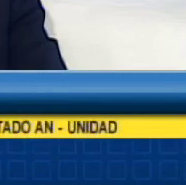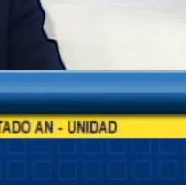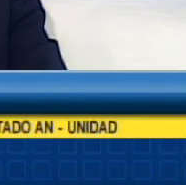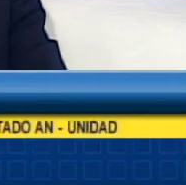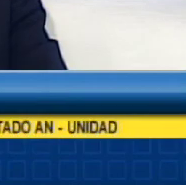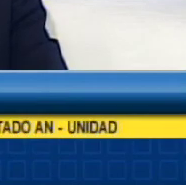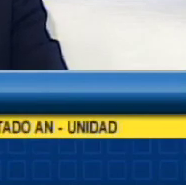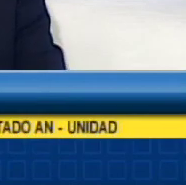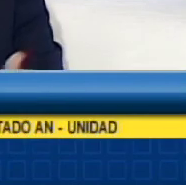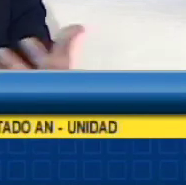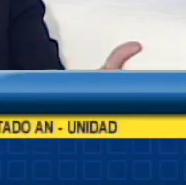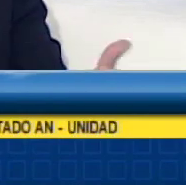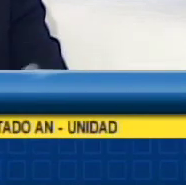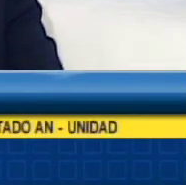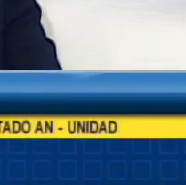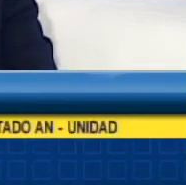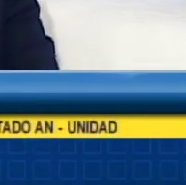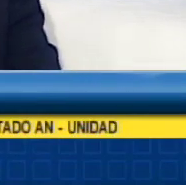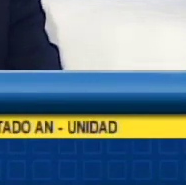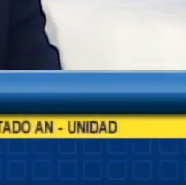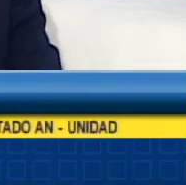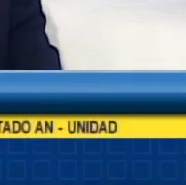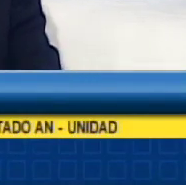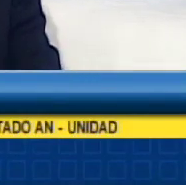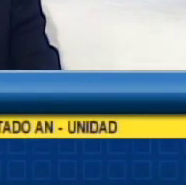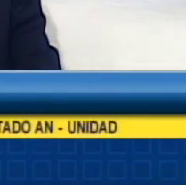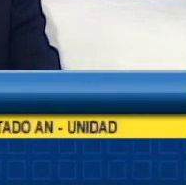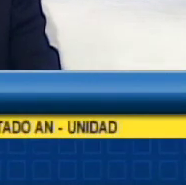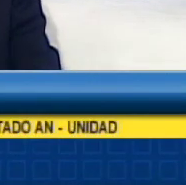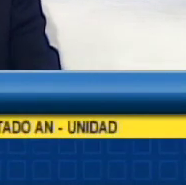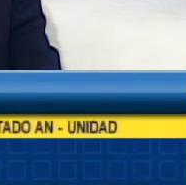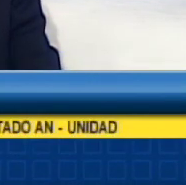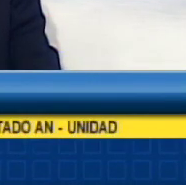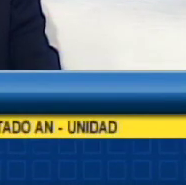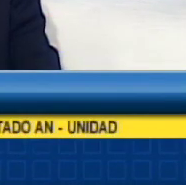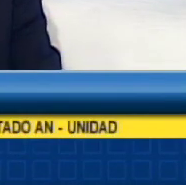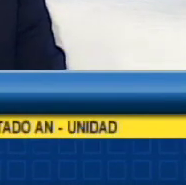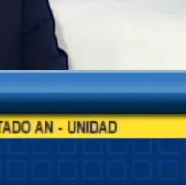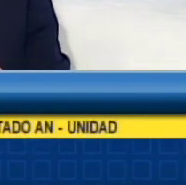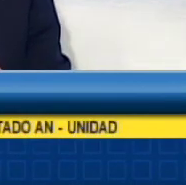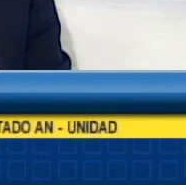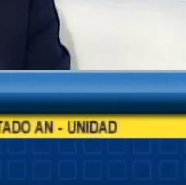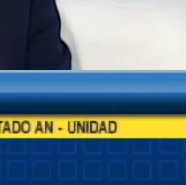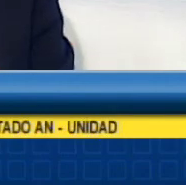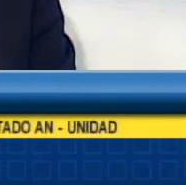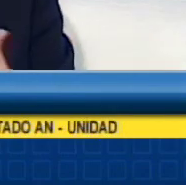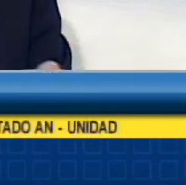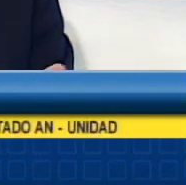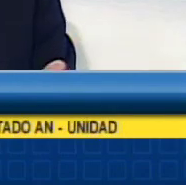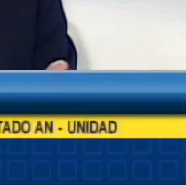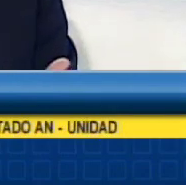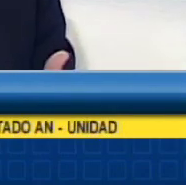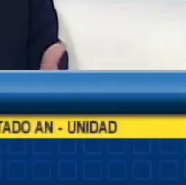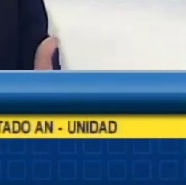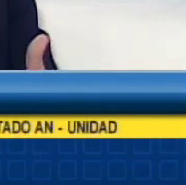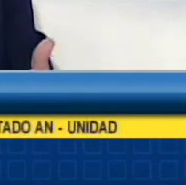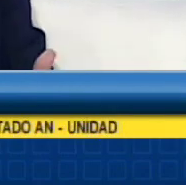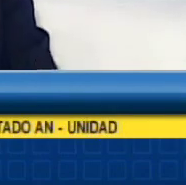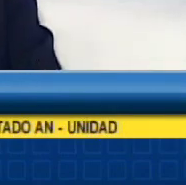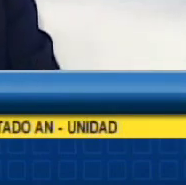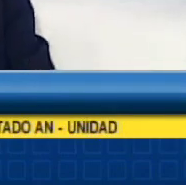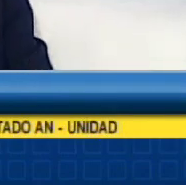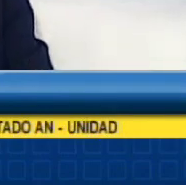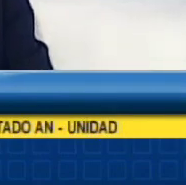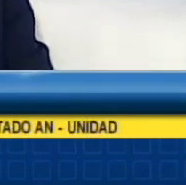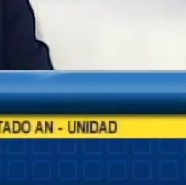con las televisoras, pero que se planteen temas relevantes y que sean valiosos. Yo creo que es falso plantearse que el tema de